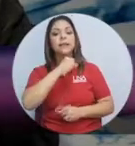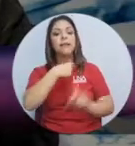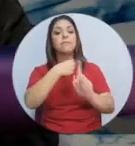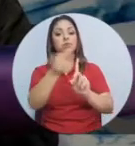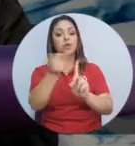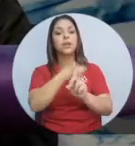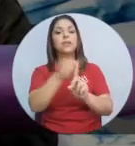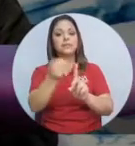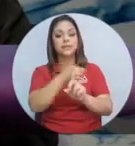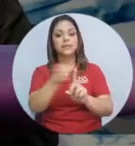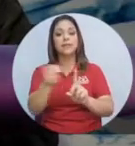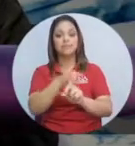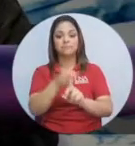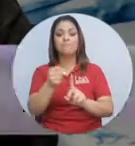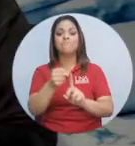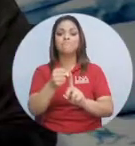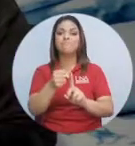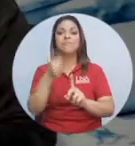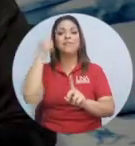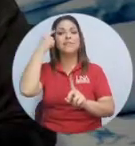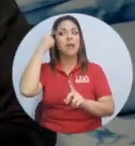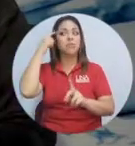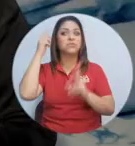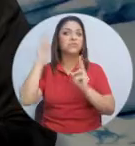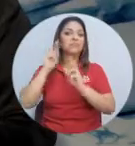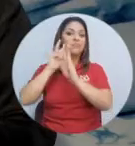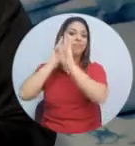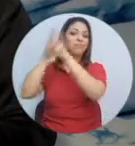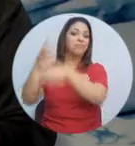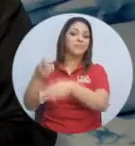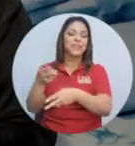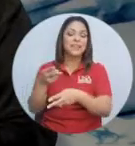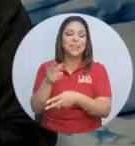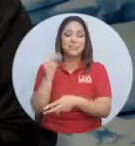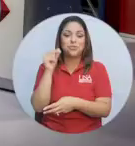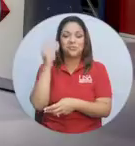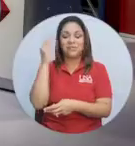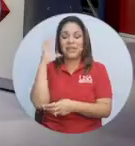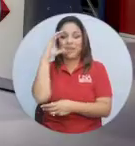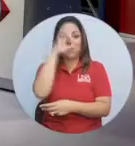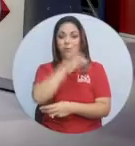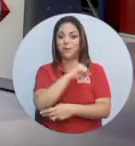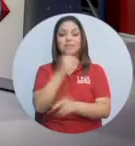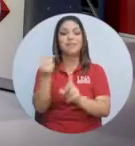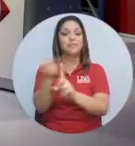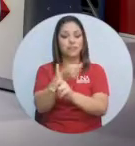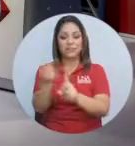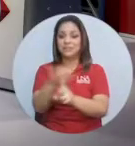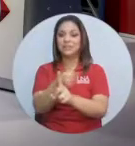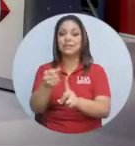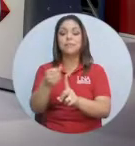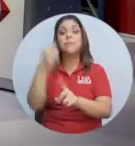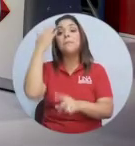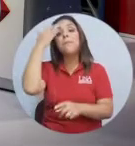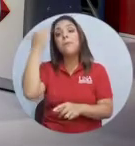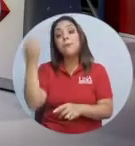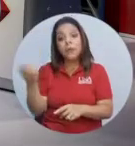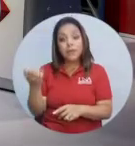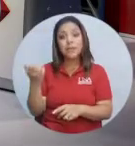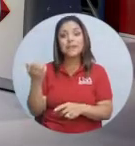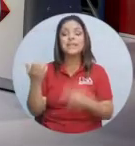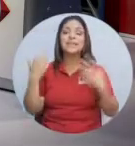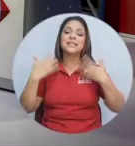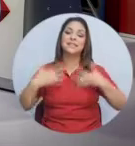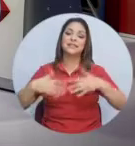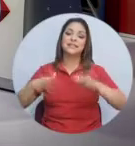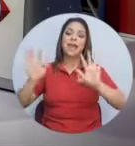de estas formas de violencia las estaban pasando por alto. Incluso no las estaban viendo como formas de violencia, porque vienen, como bien